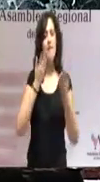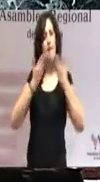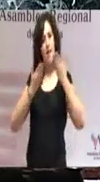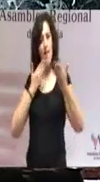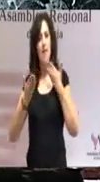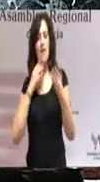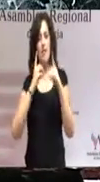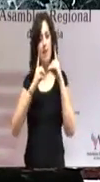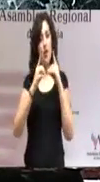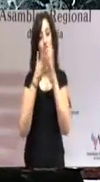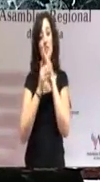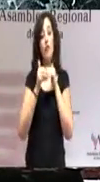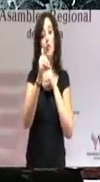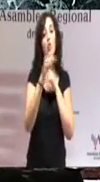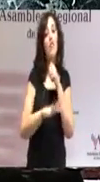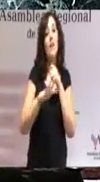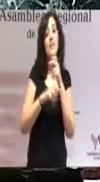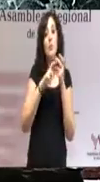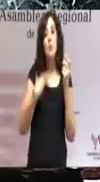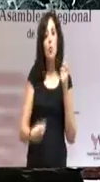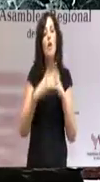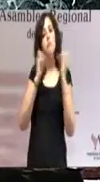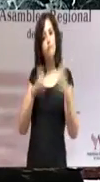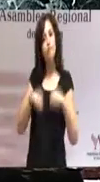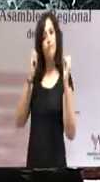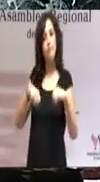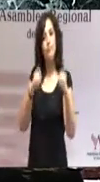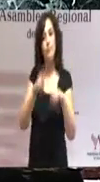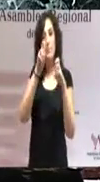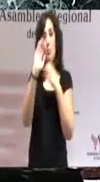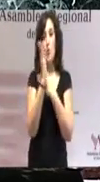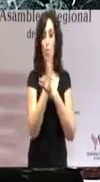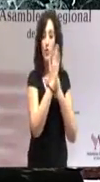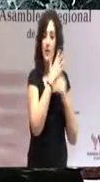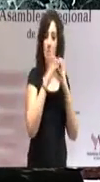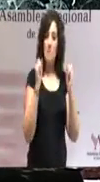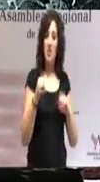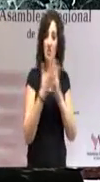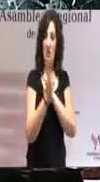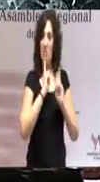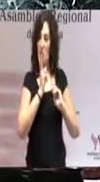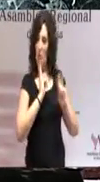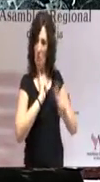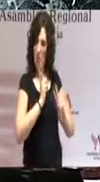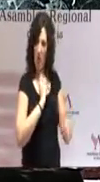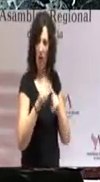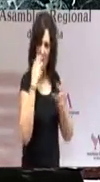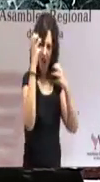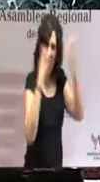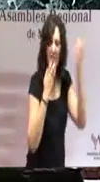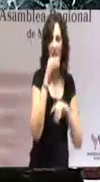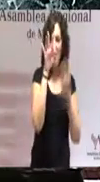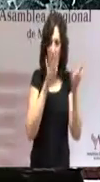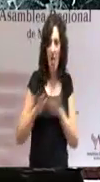las bases del futuro de la región de Murcia. A las propuestas de pactos no se responde con gritos, no se responde con